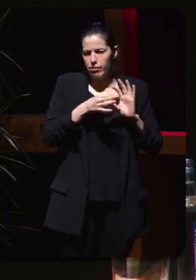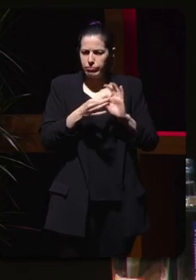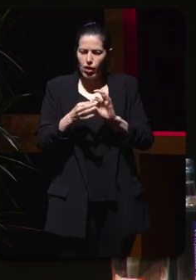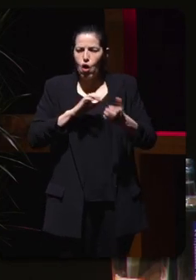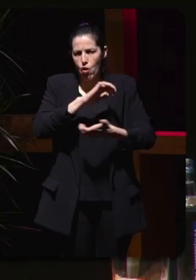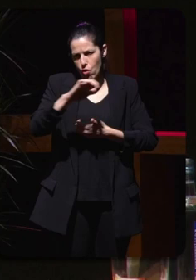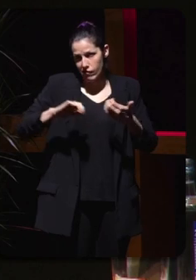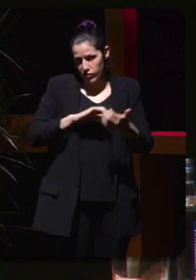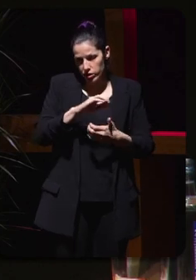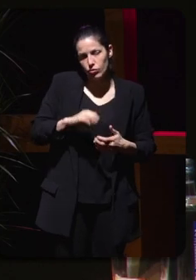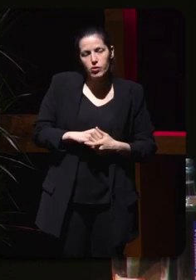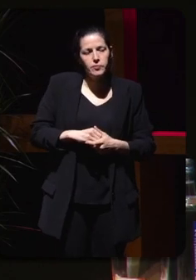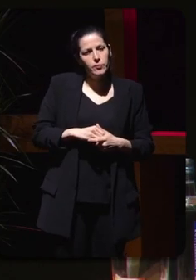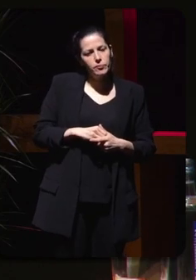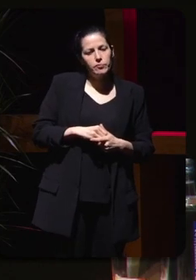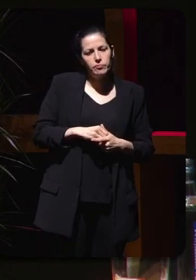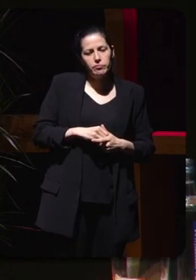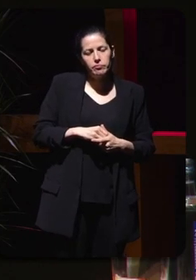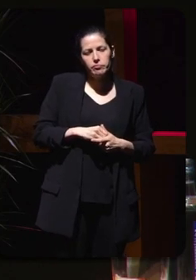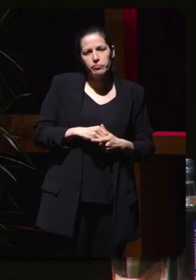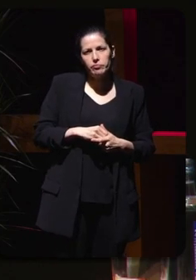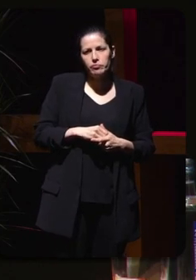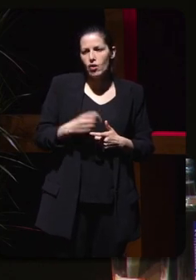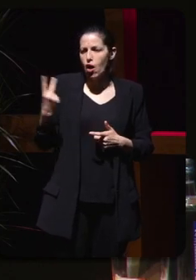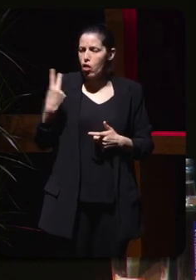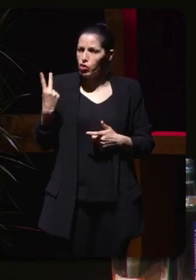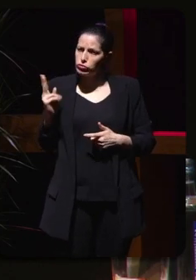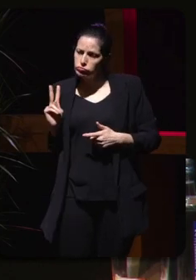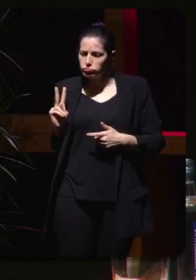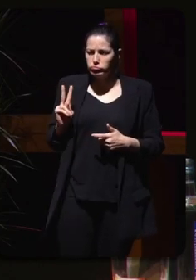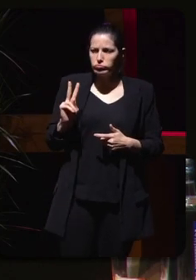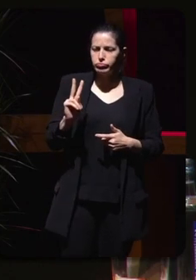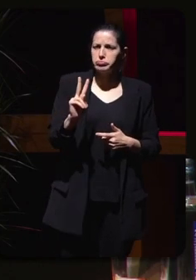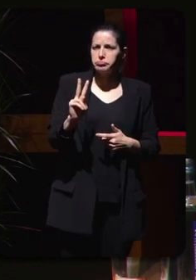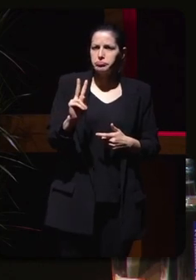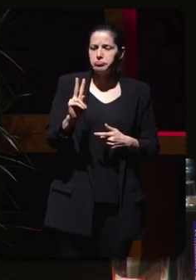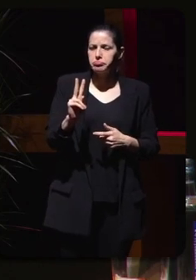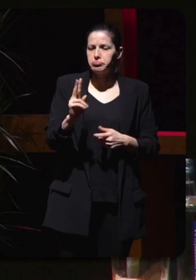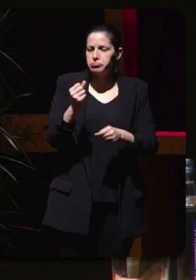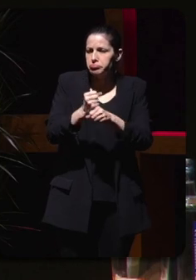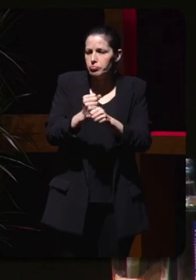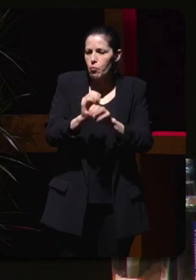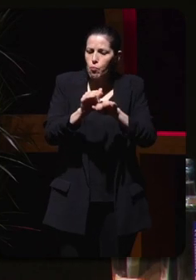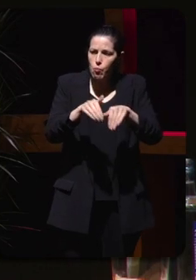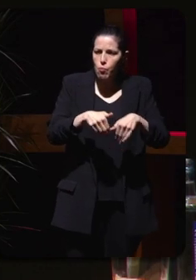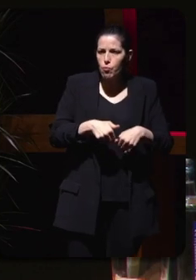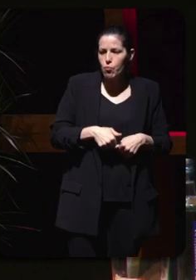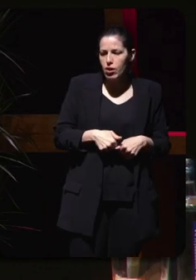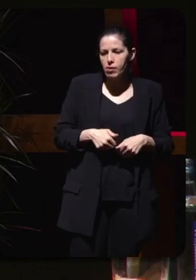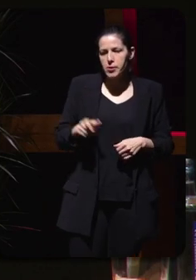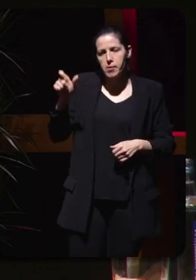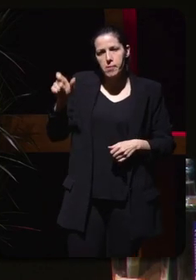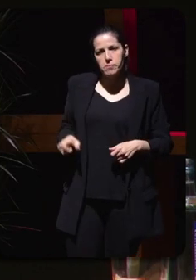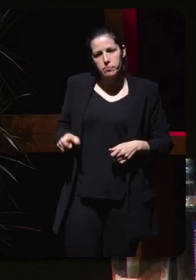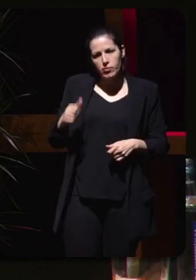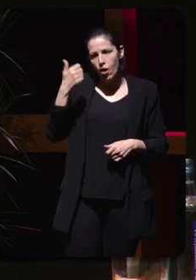él compartió, en fin, la misma cobertura y tal, pero cuando volvimos, pues por arte como de magia, se apropió prácticamente